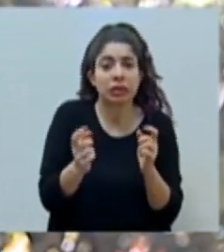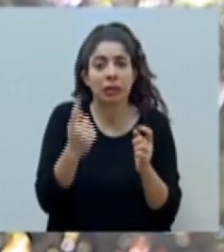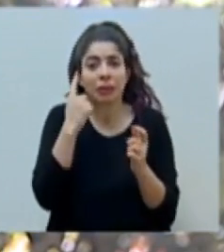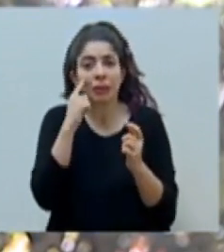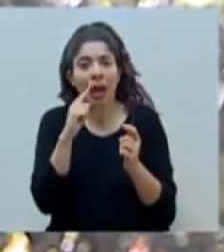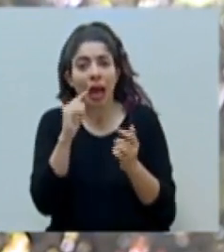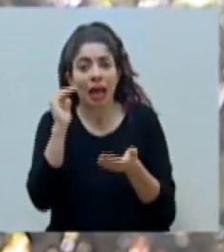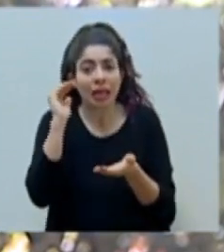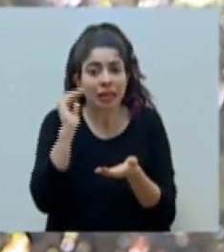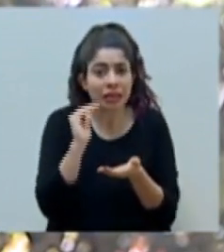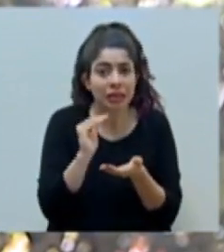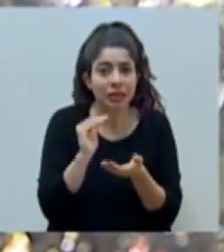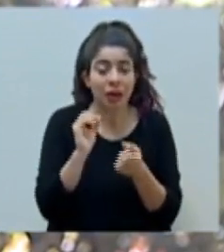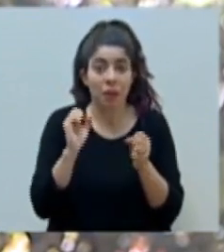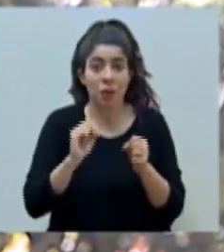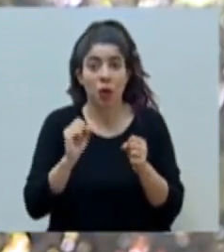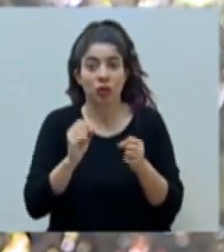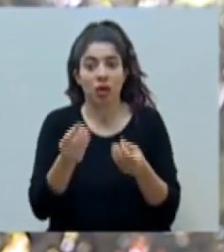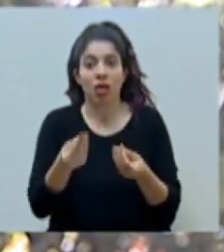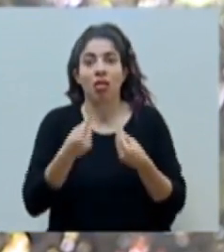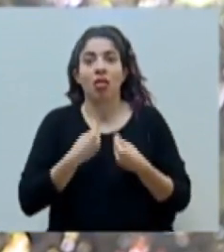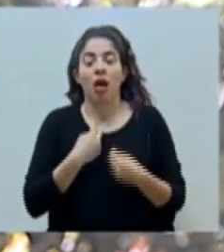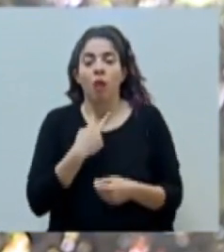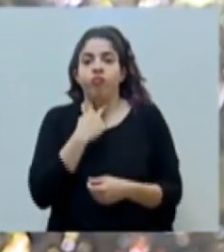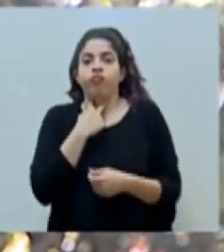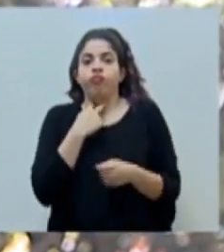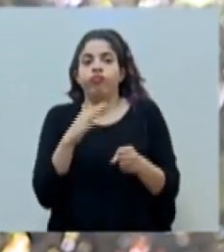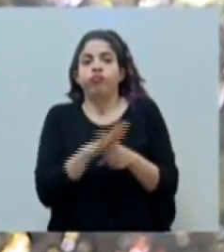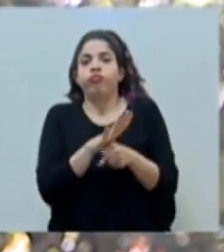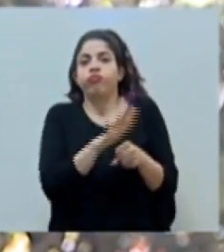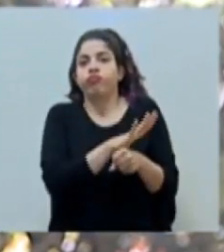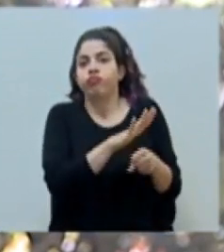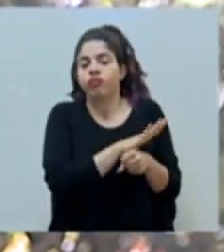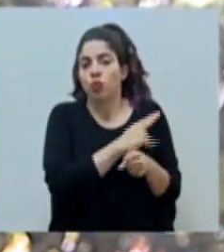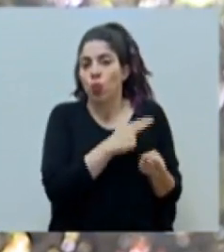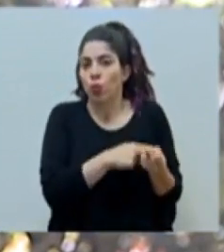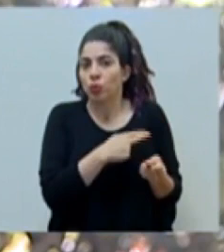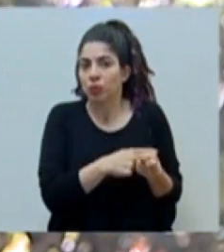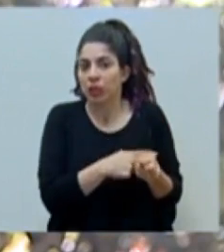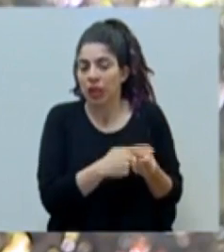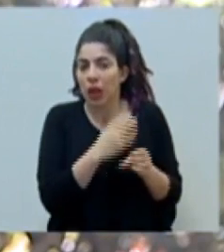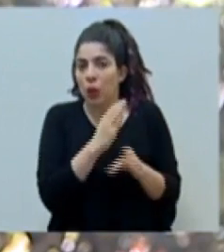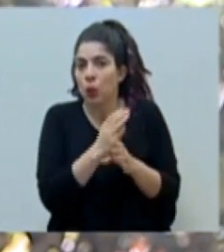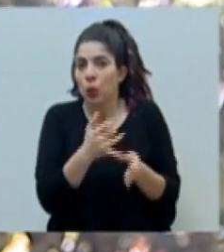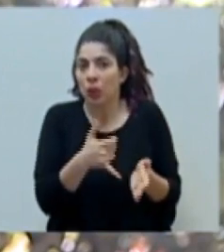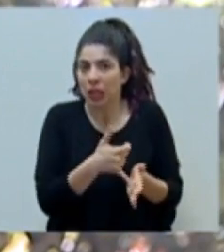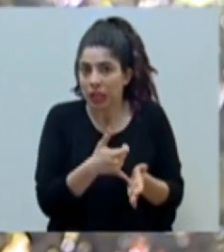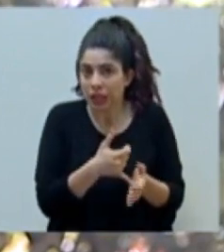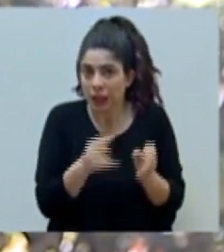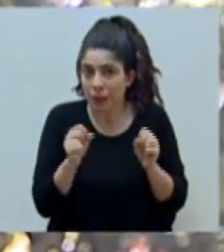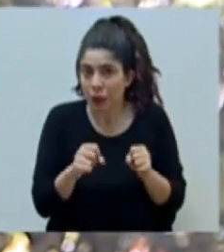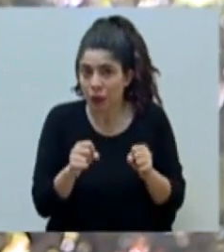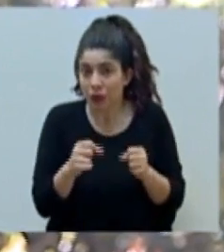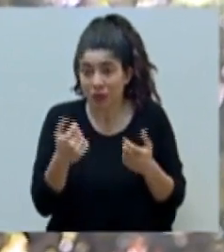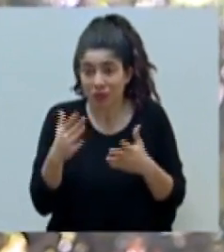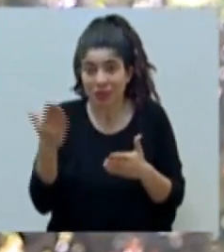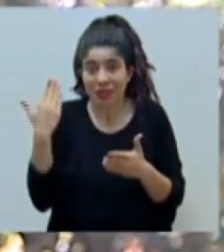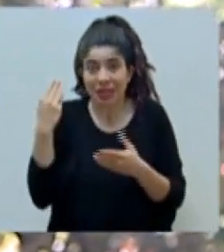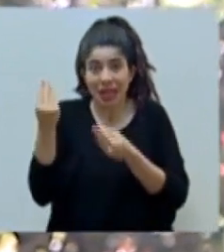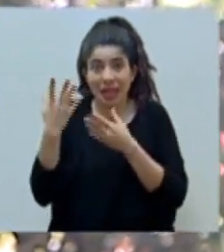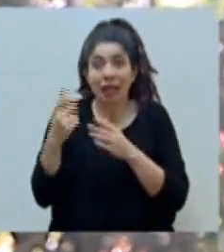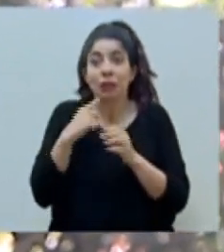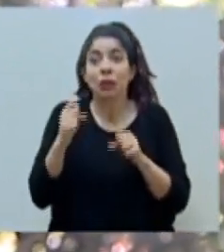efecto que podría saturar esas unidades, esos hospitales, unidades de cuidados intensivos, como se nos ha venido